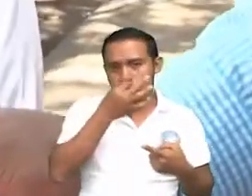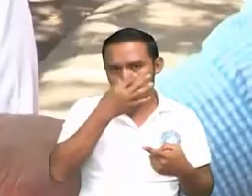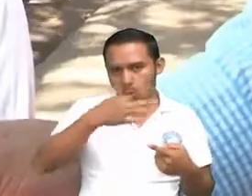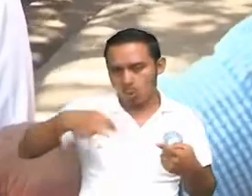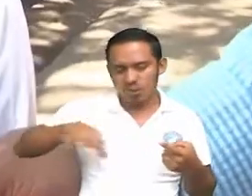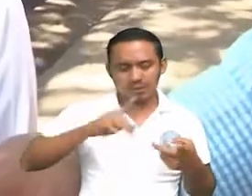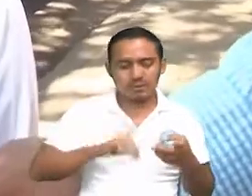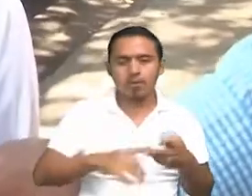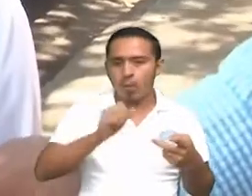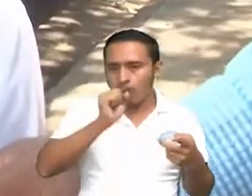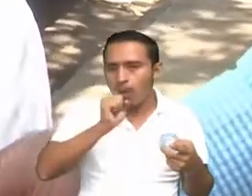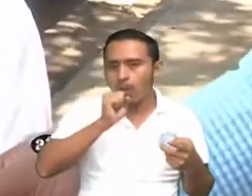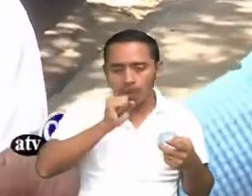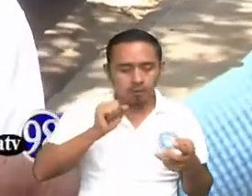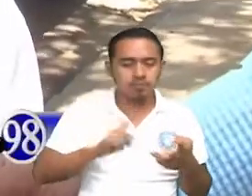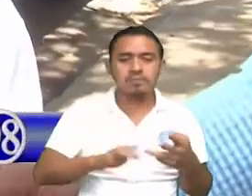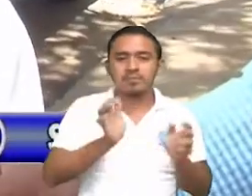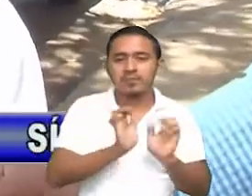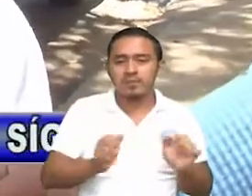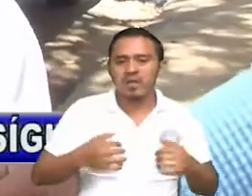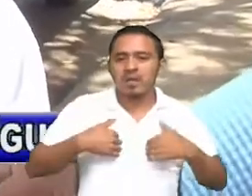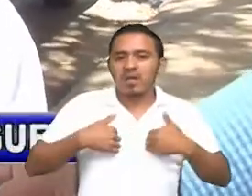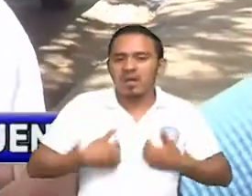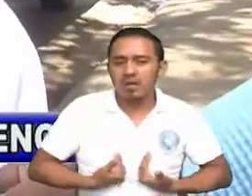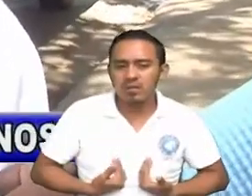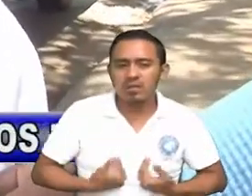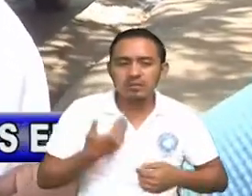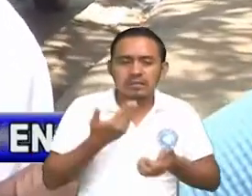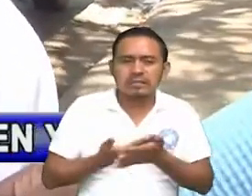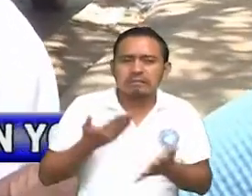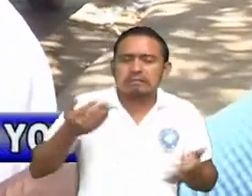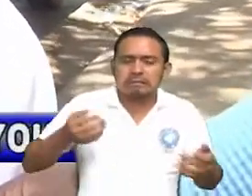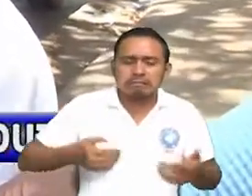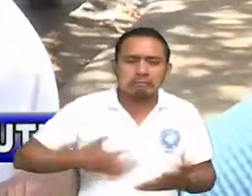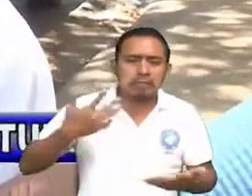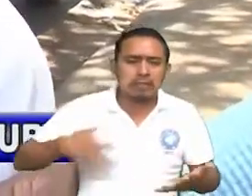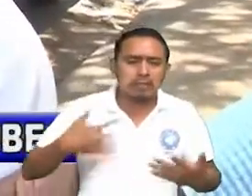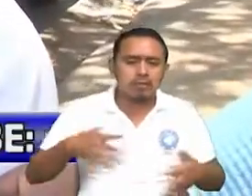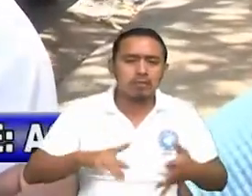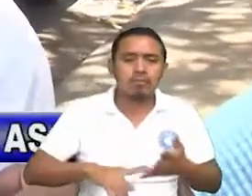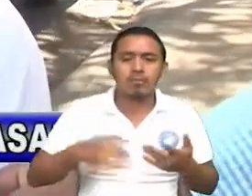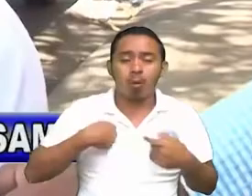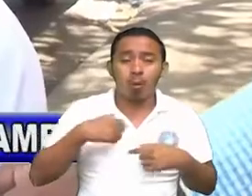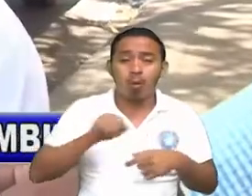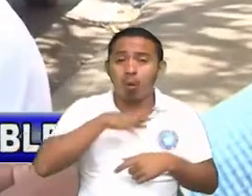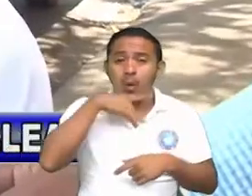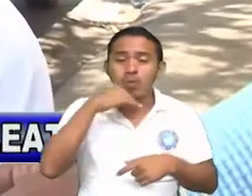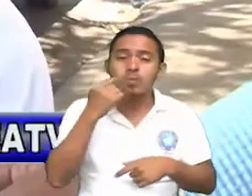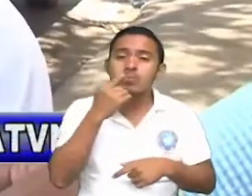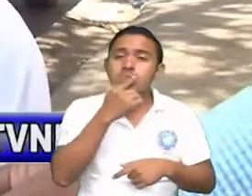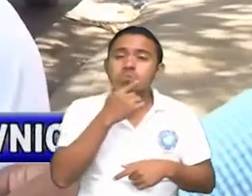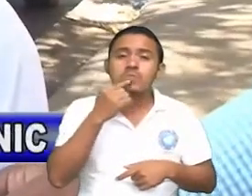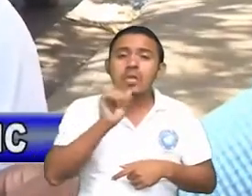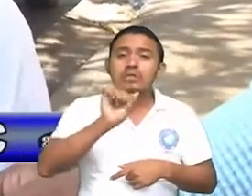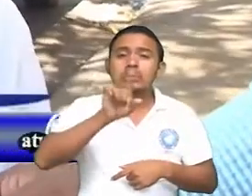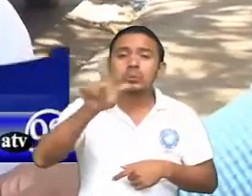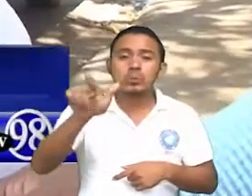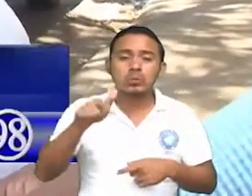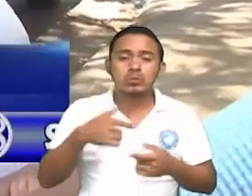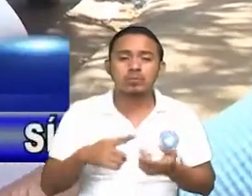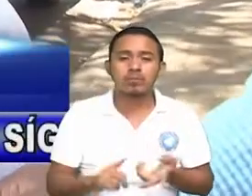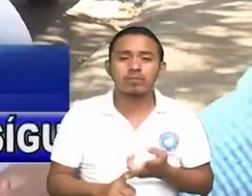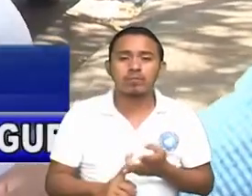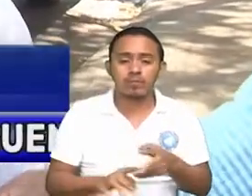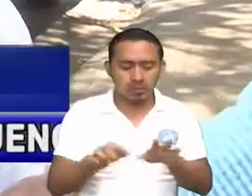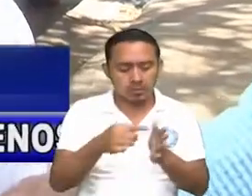nasales, la tos, que un niño se cansa, la fiebre, o que se ponga azulito sus labios, que se pongan azulito